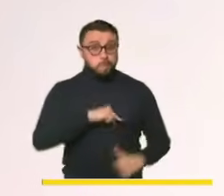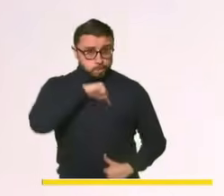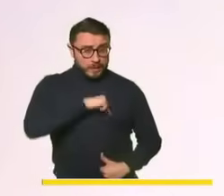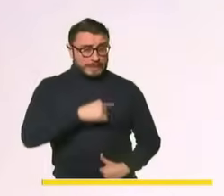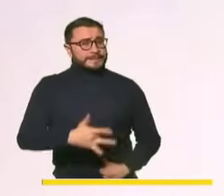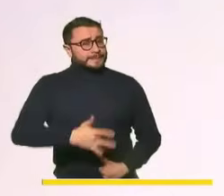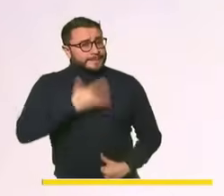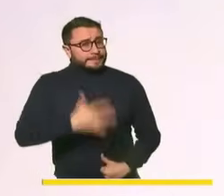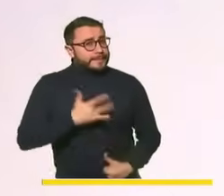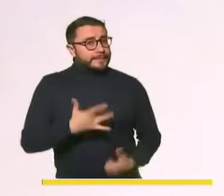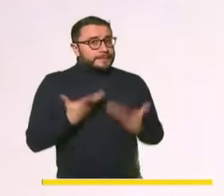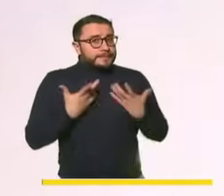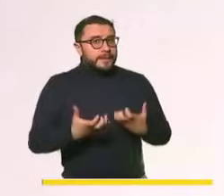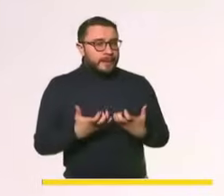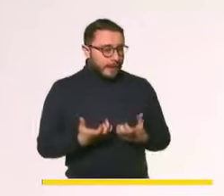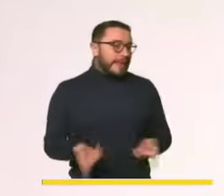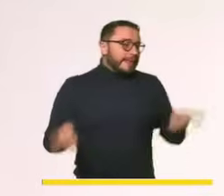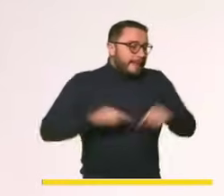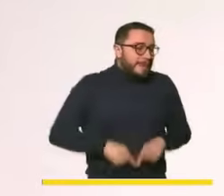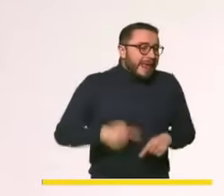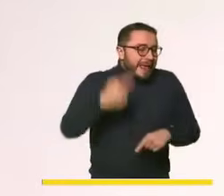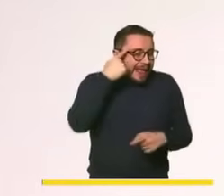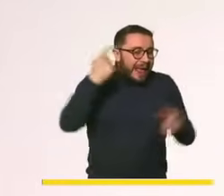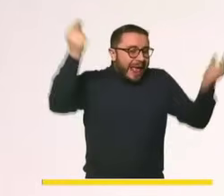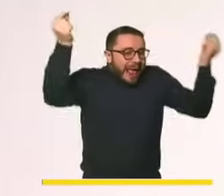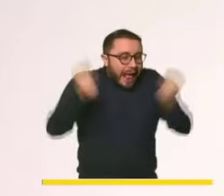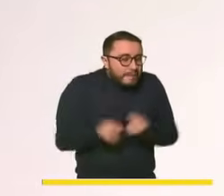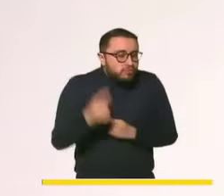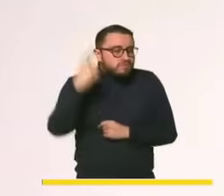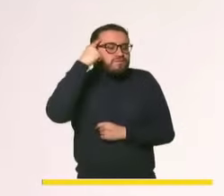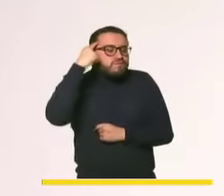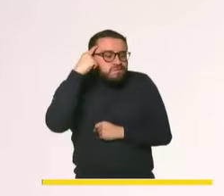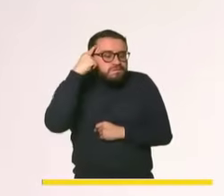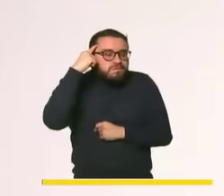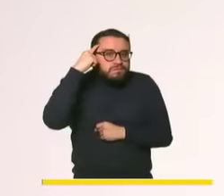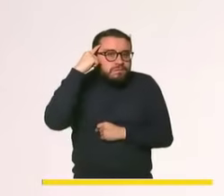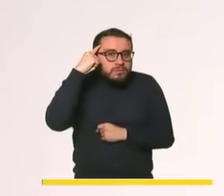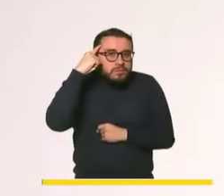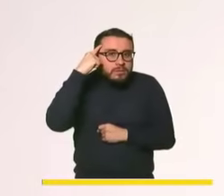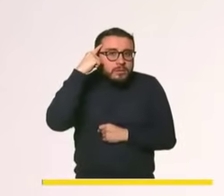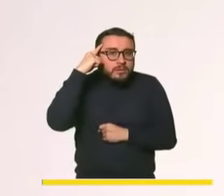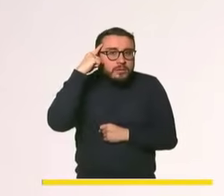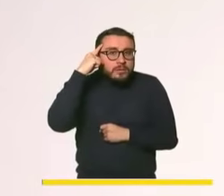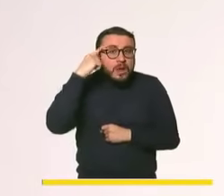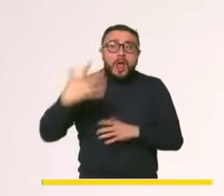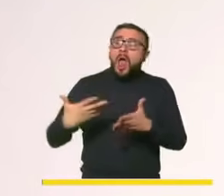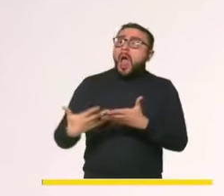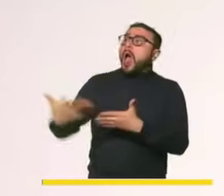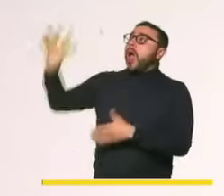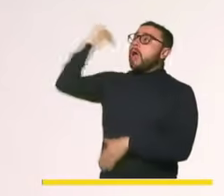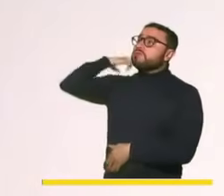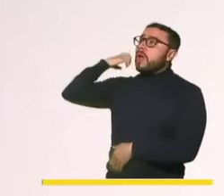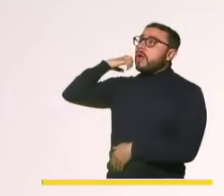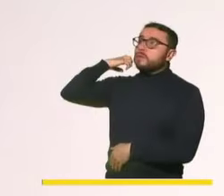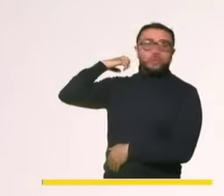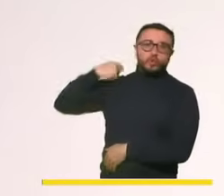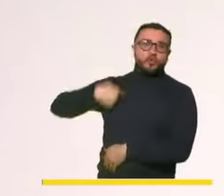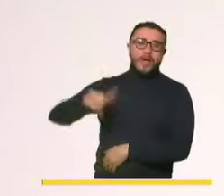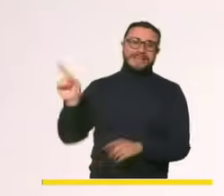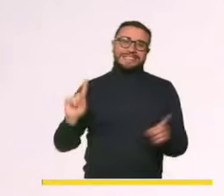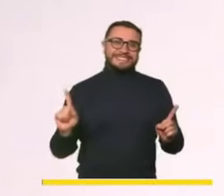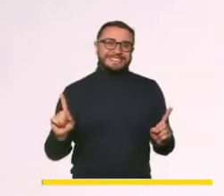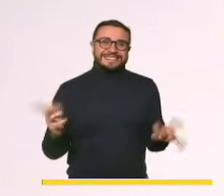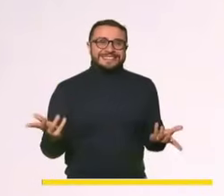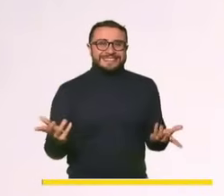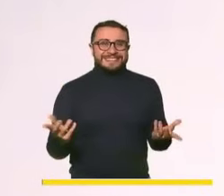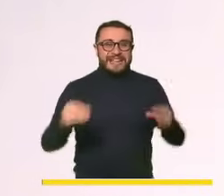Incluso el cálculo inteligente ya no es como antaño, en donde